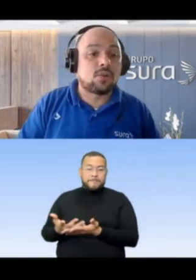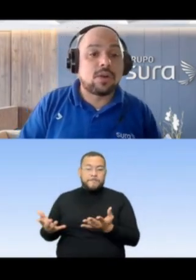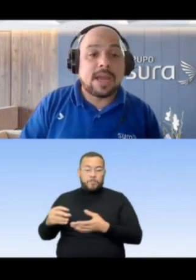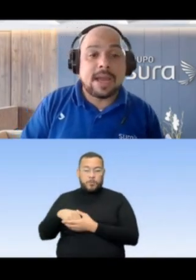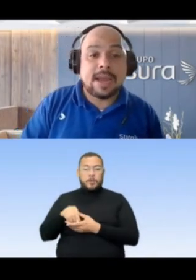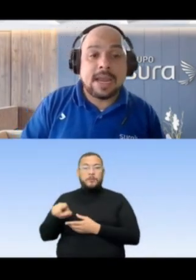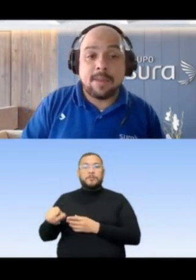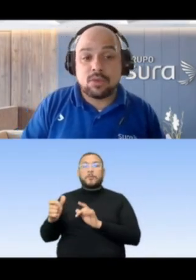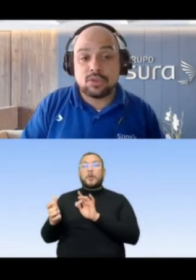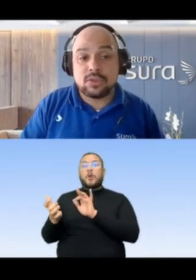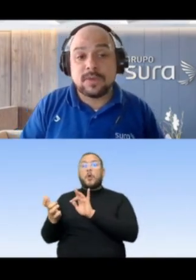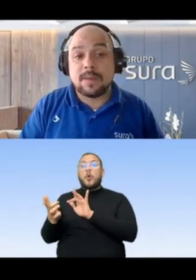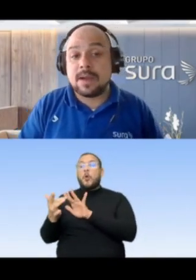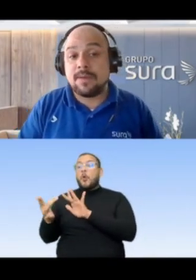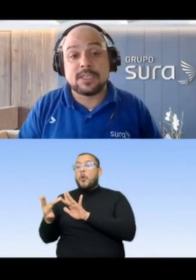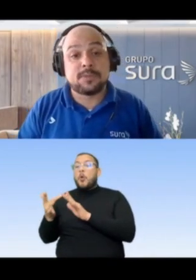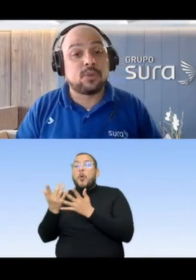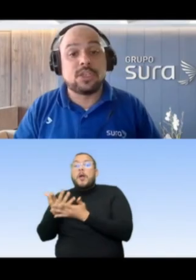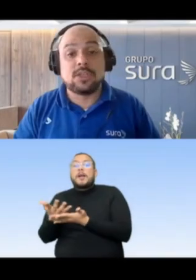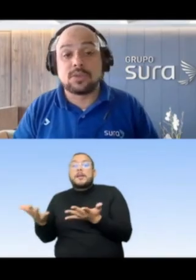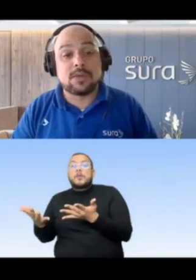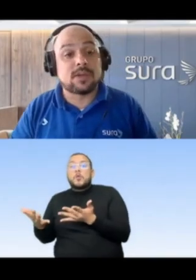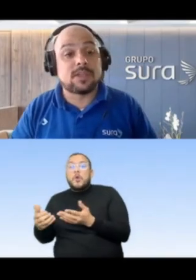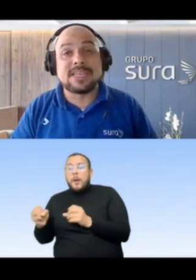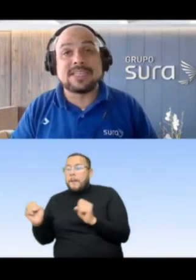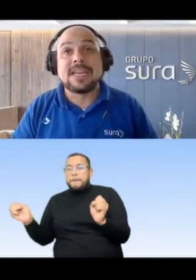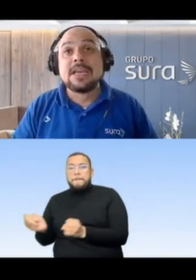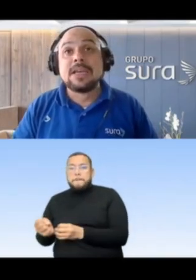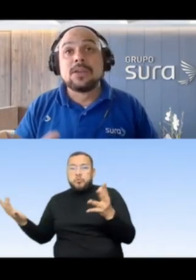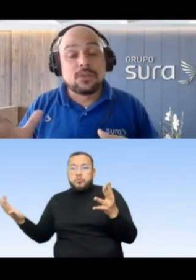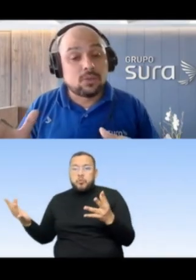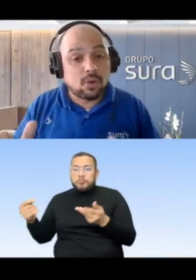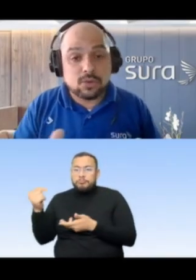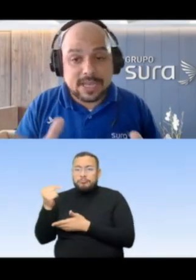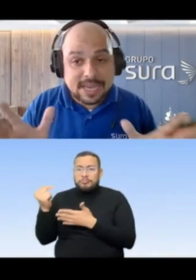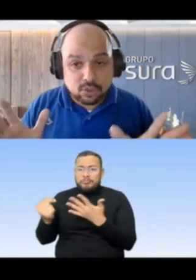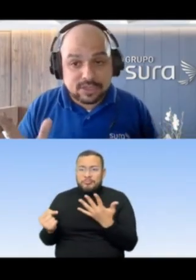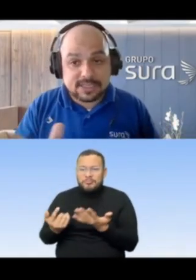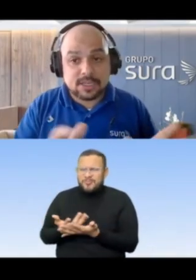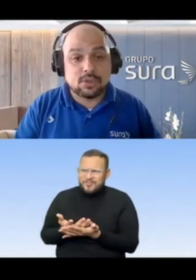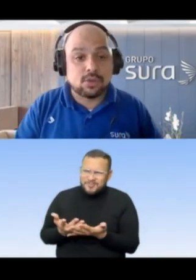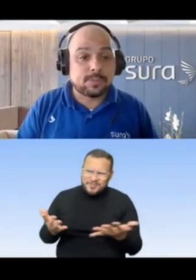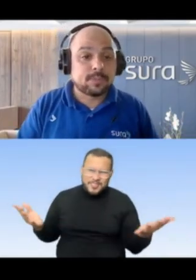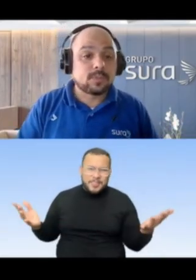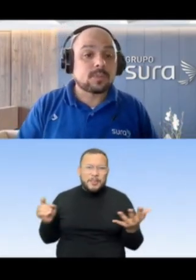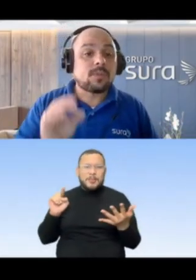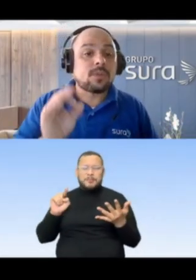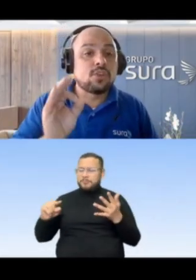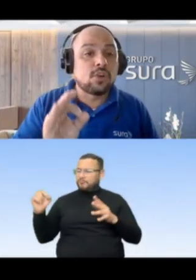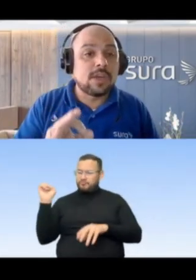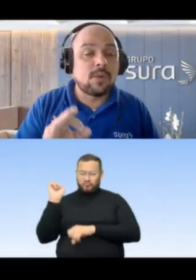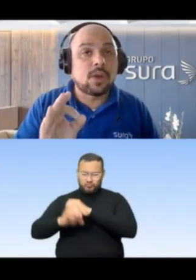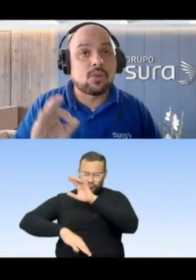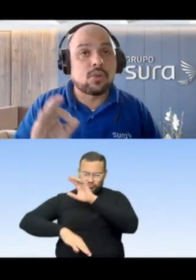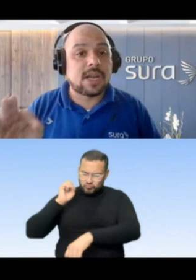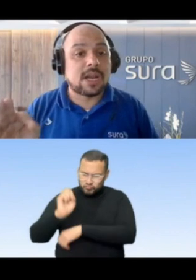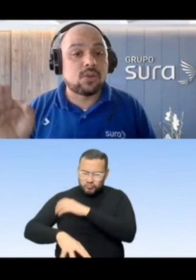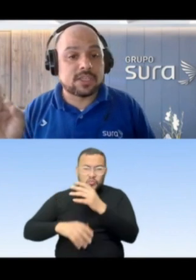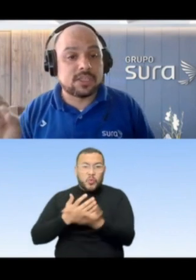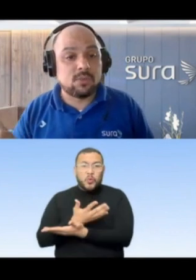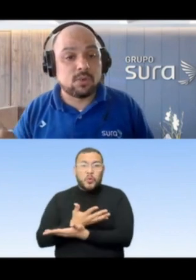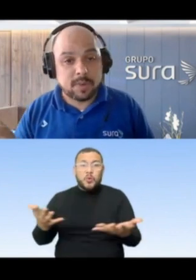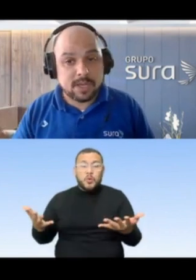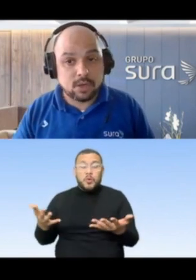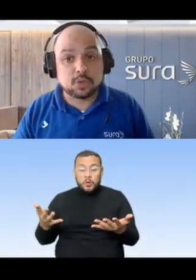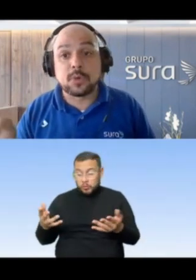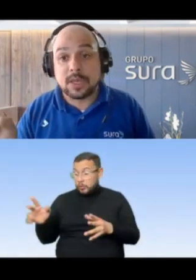tienen contacto con elementos inflamables, explosivos, radioactivos. Es decir, todos esos desechos yo debo de